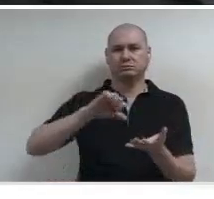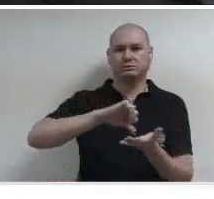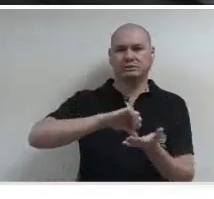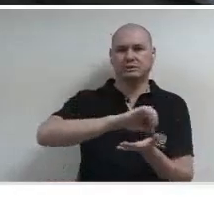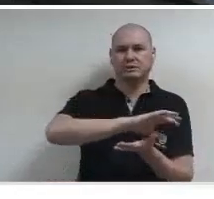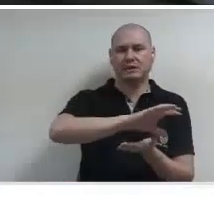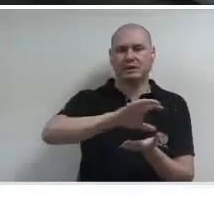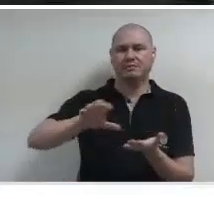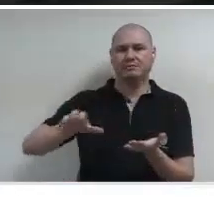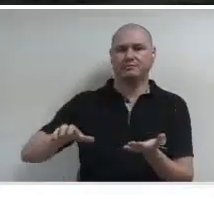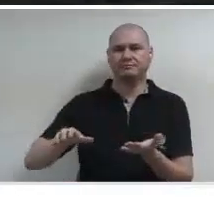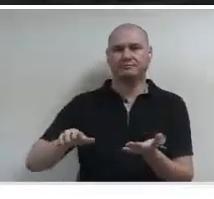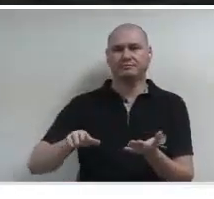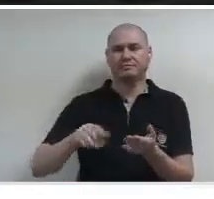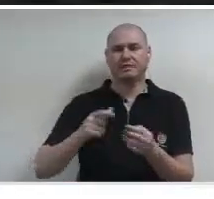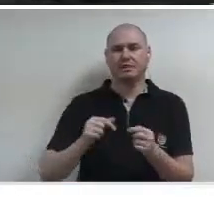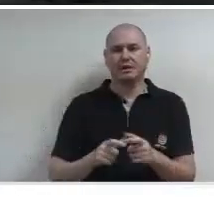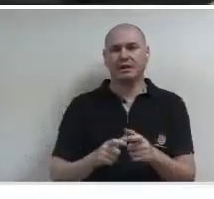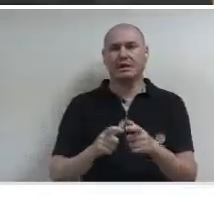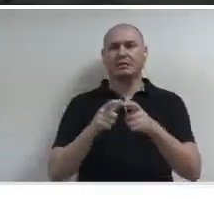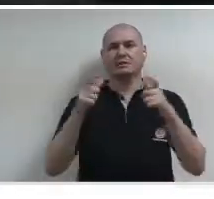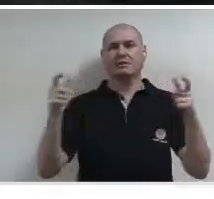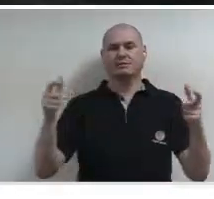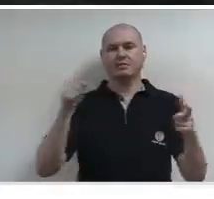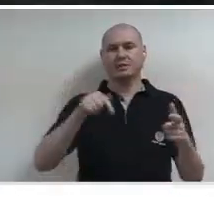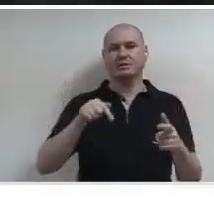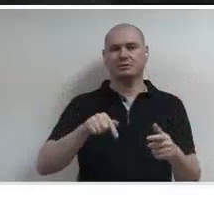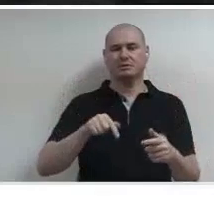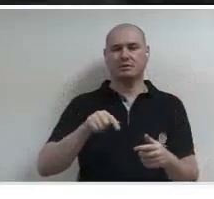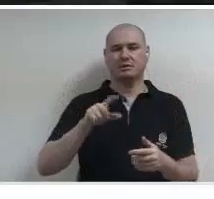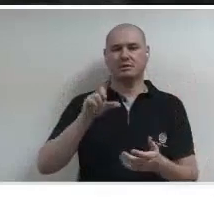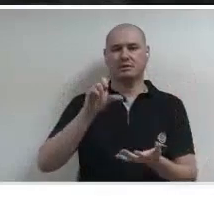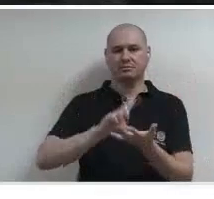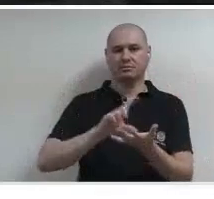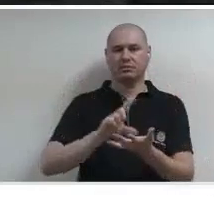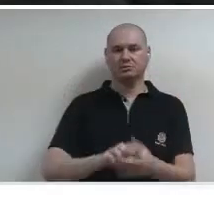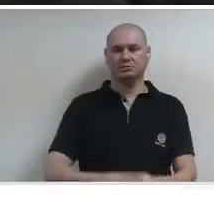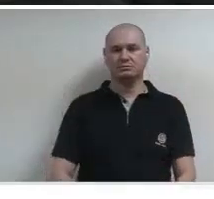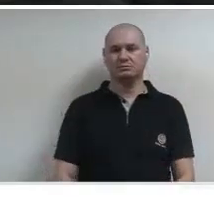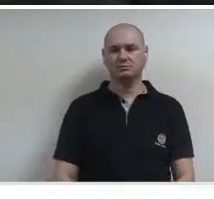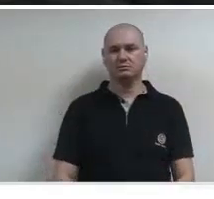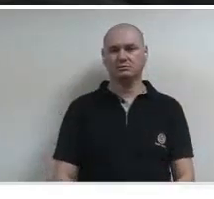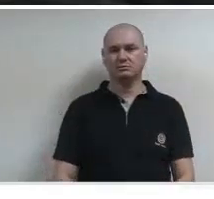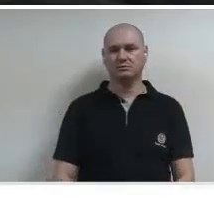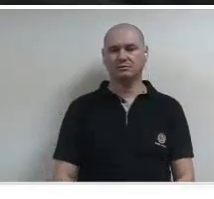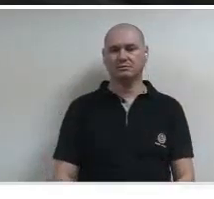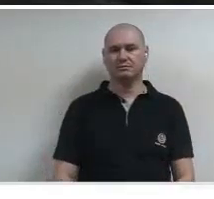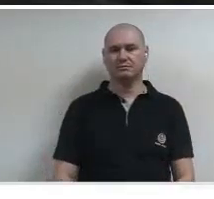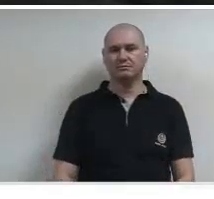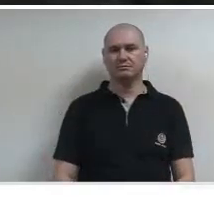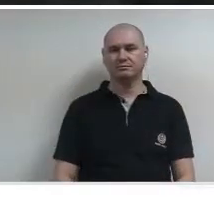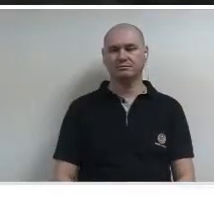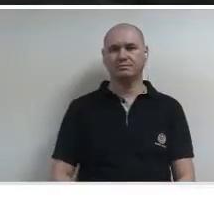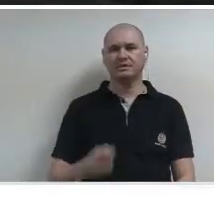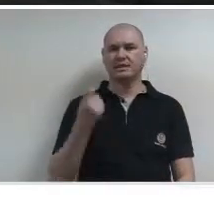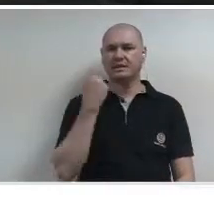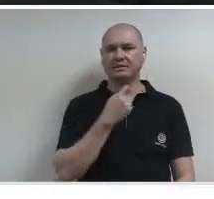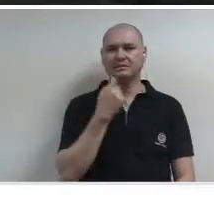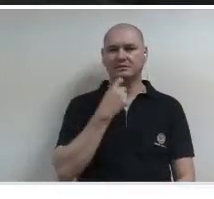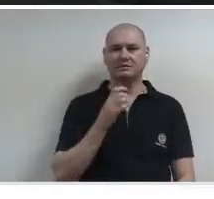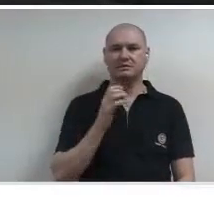la proyección de crecimiento de y en Cuajaya Central de está tereimo y la tapizá población